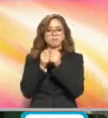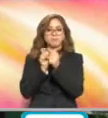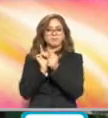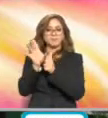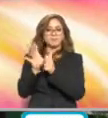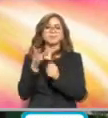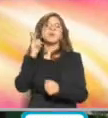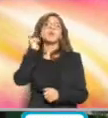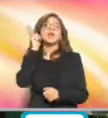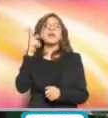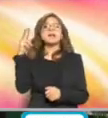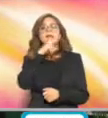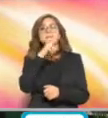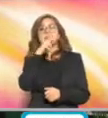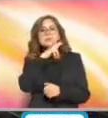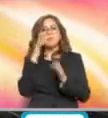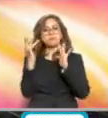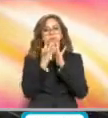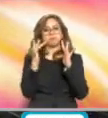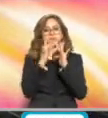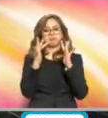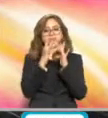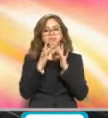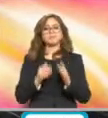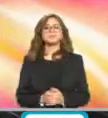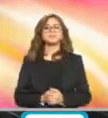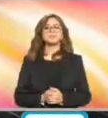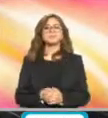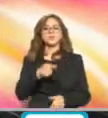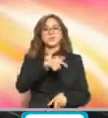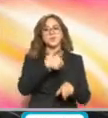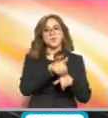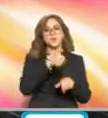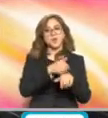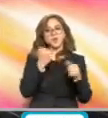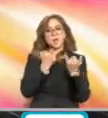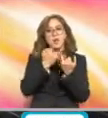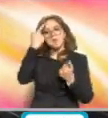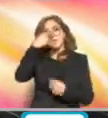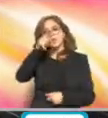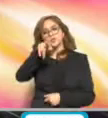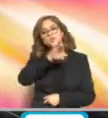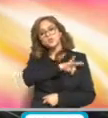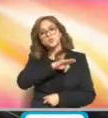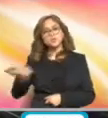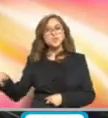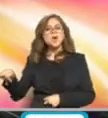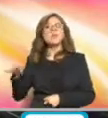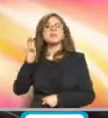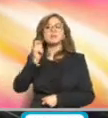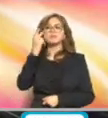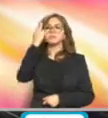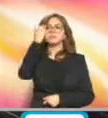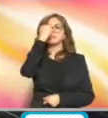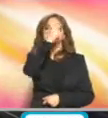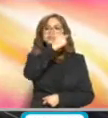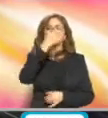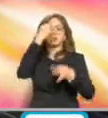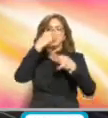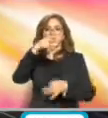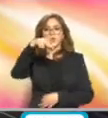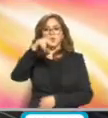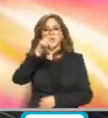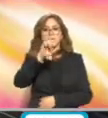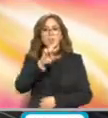Inmediatamente comuníquense con nosotros a través de nuestras redes sociales y nuestro número telefónico para que usted pueda también vestir su mirada con un look